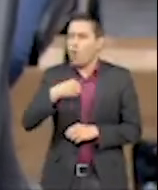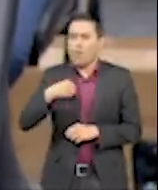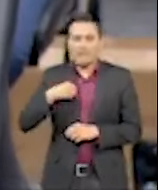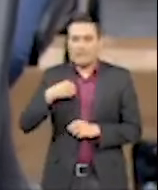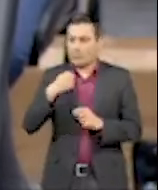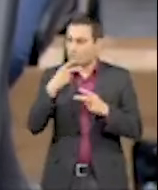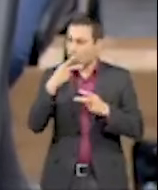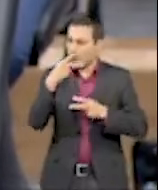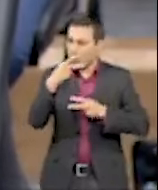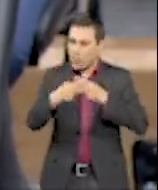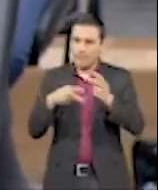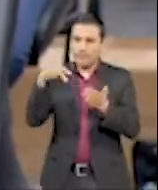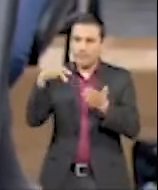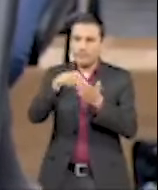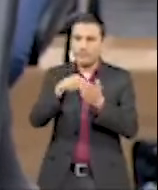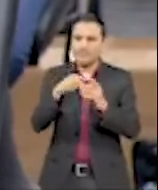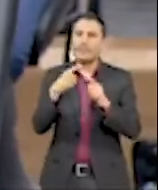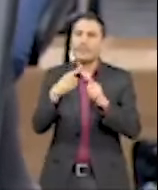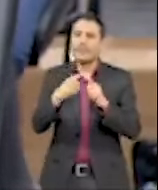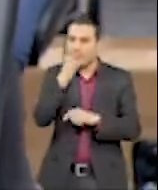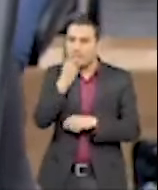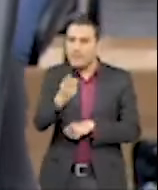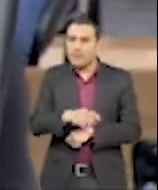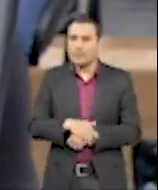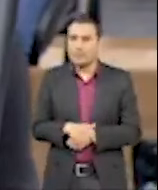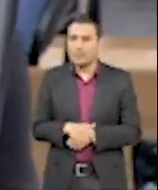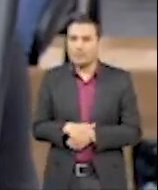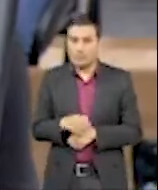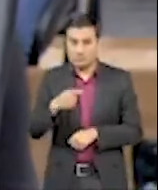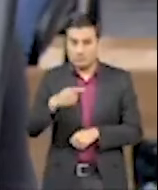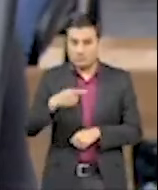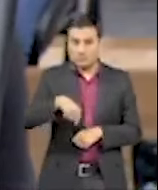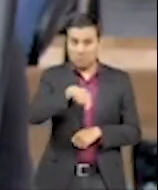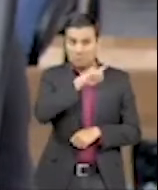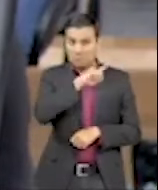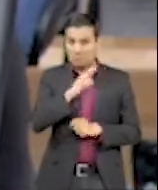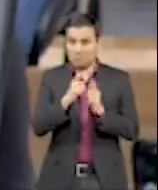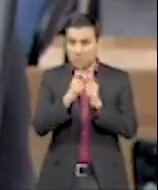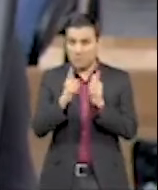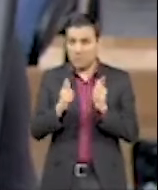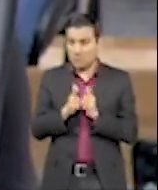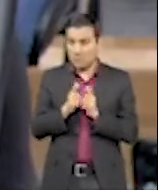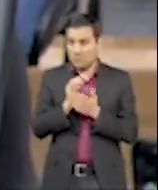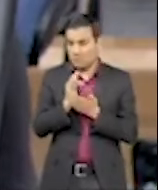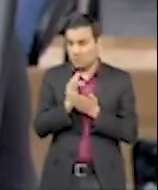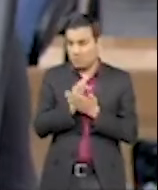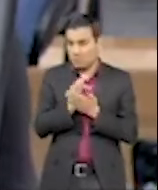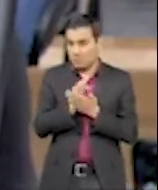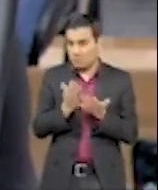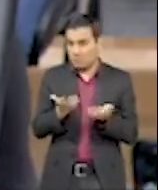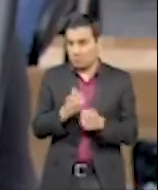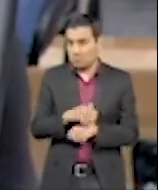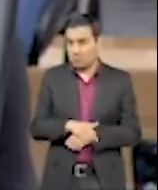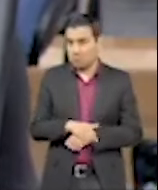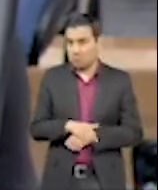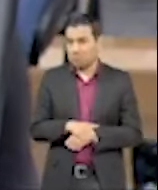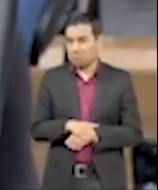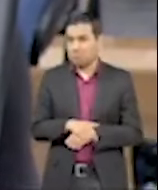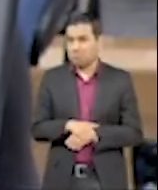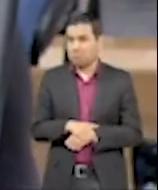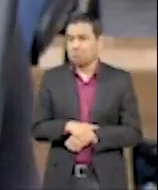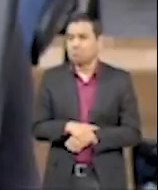asistir, fue nuestro movimiento y esta representación. Yo le quiero